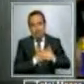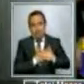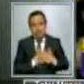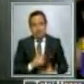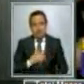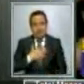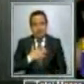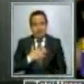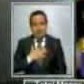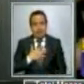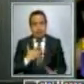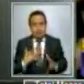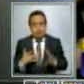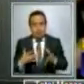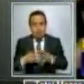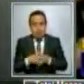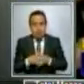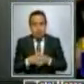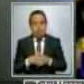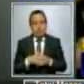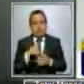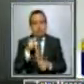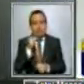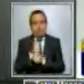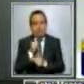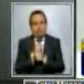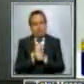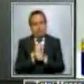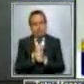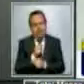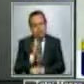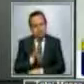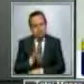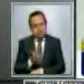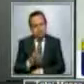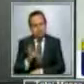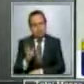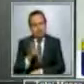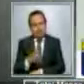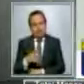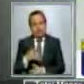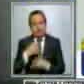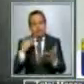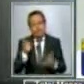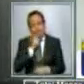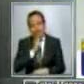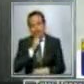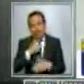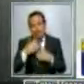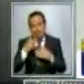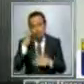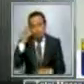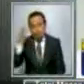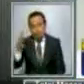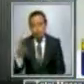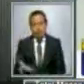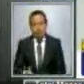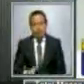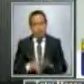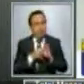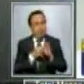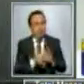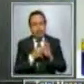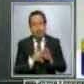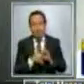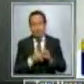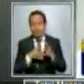juntos hemos hecho un camino largo difícil tenemos mucho todavía que dar en el futuro les agradezco